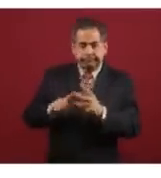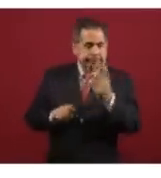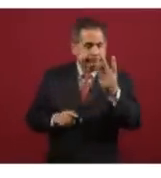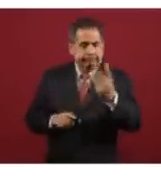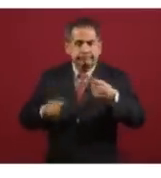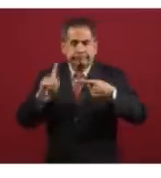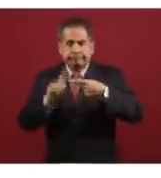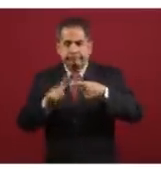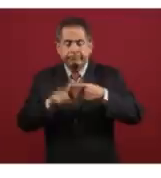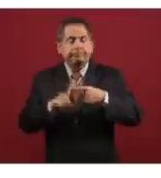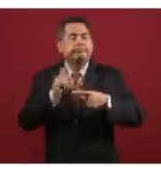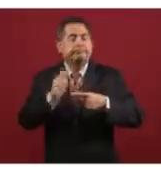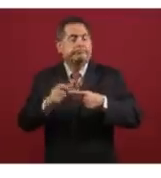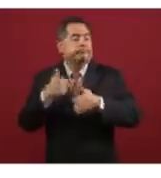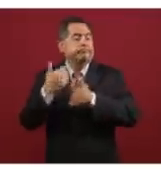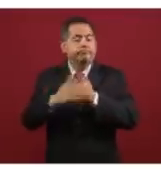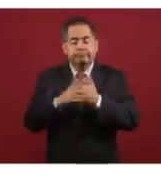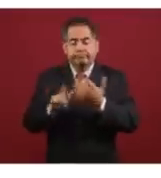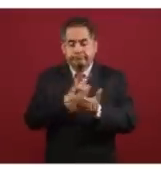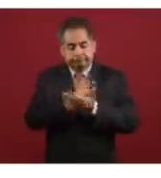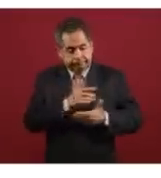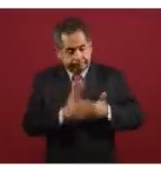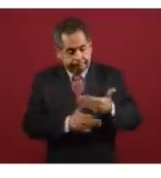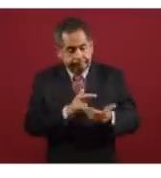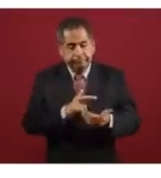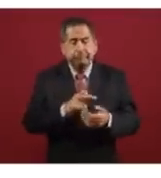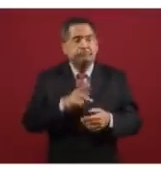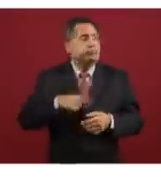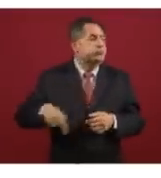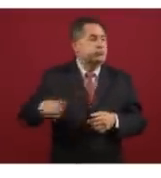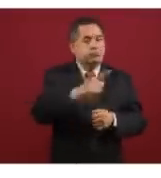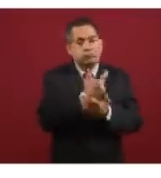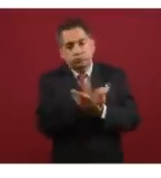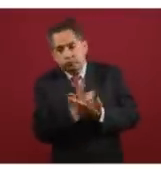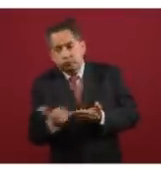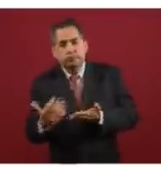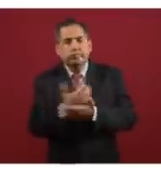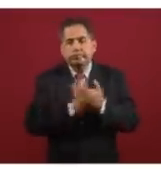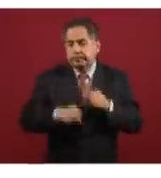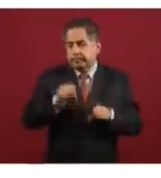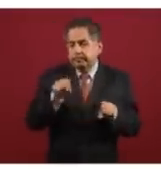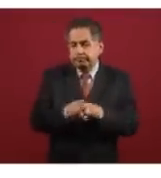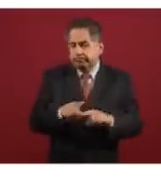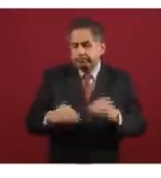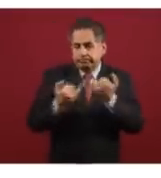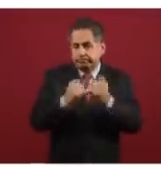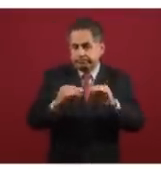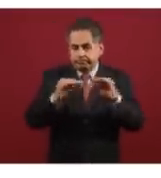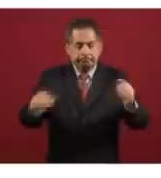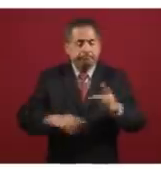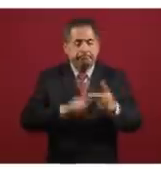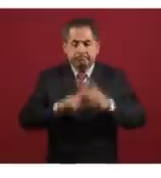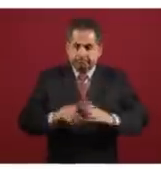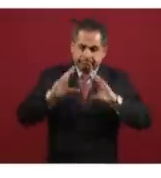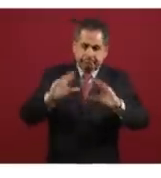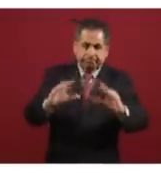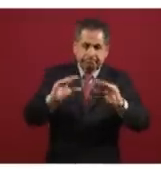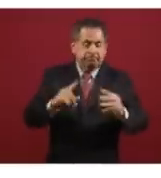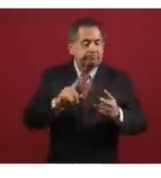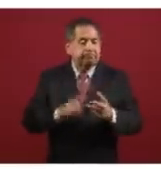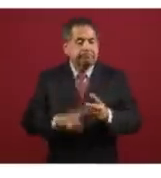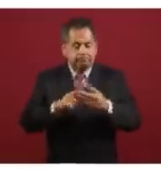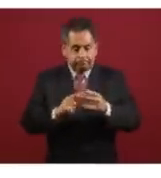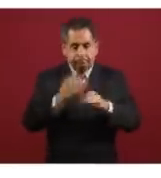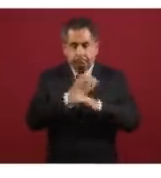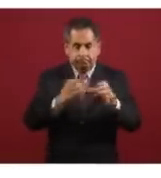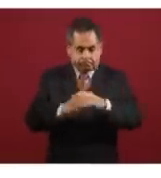Primero, homologación progresiva de salarios, capacitación y equipamiento policial, de tal manera que